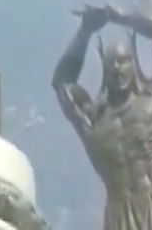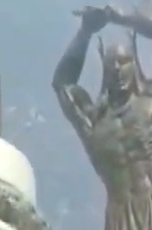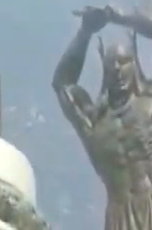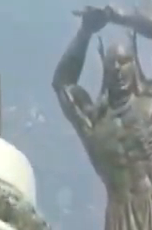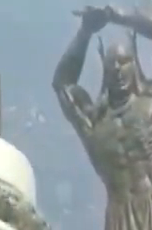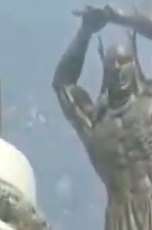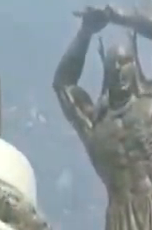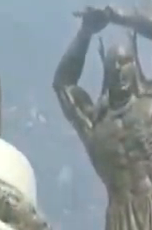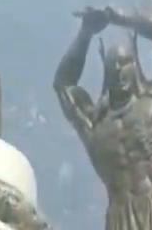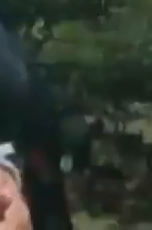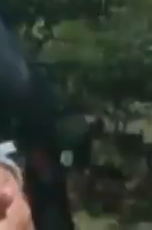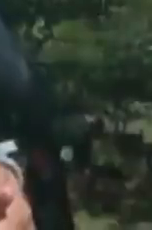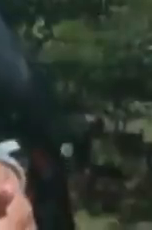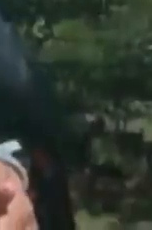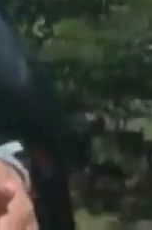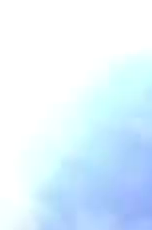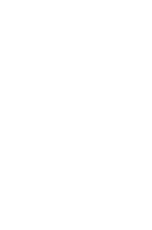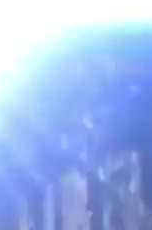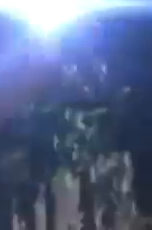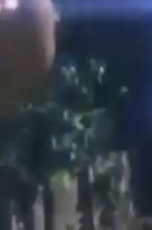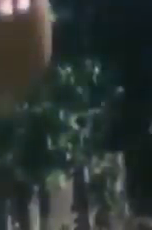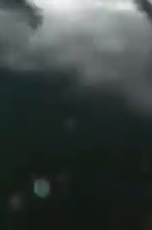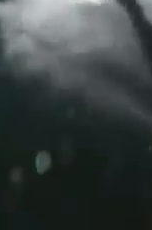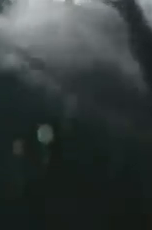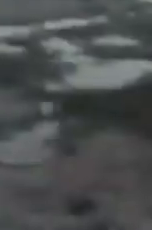paparoto, mandoro.